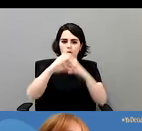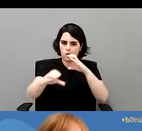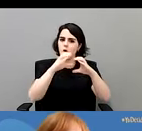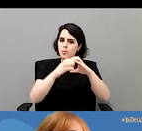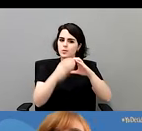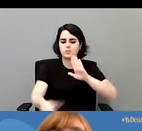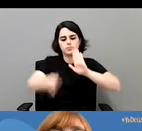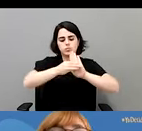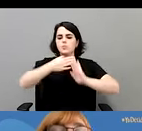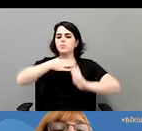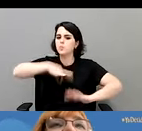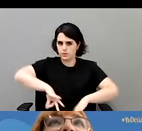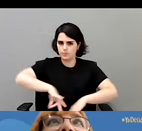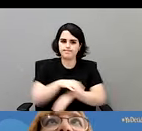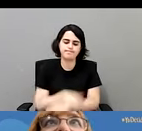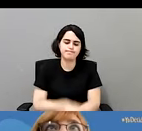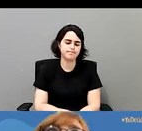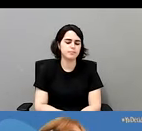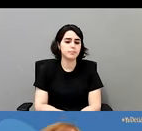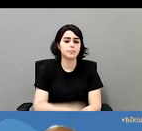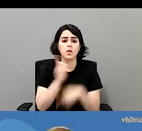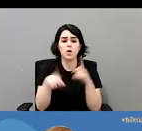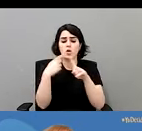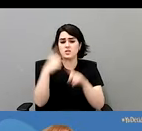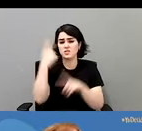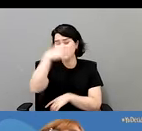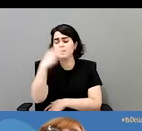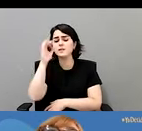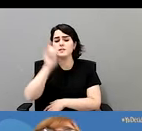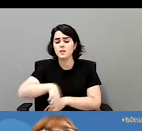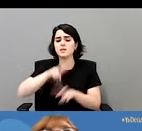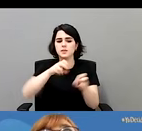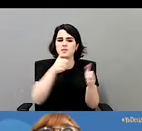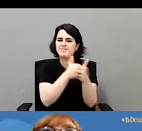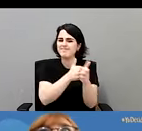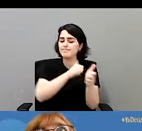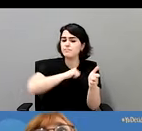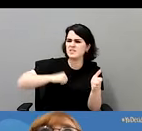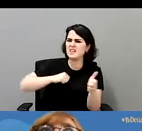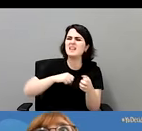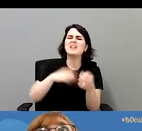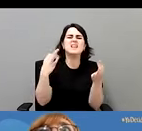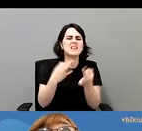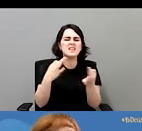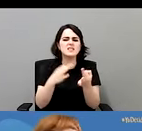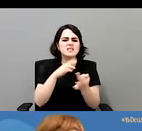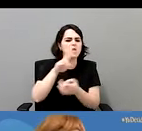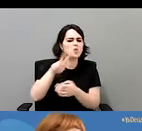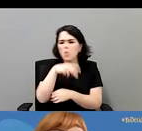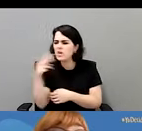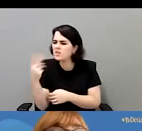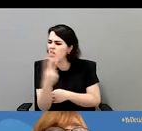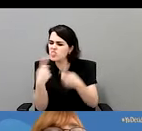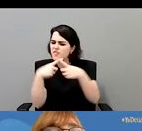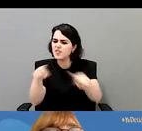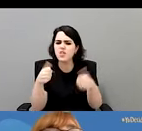tenga presente. Para saber también qué es la asistencia personal y qué no es la asistencia personal, yo